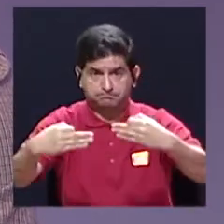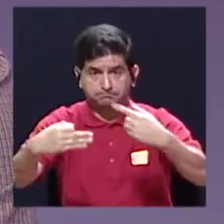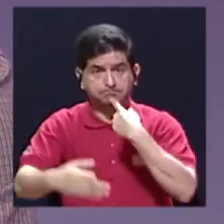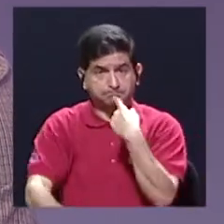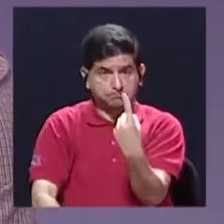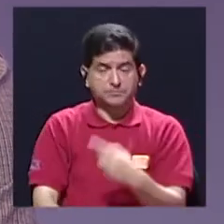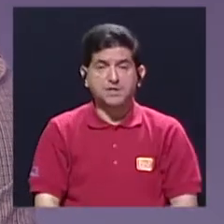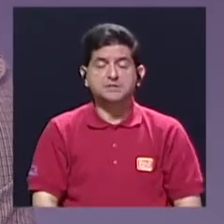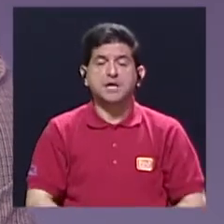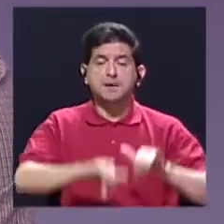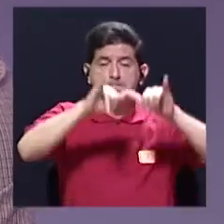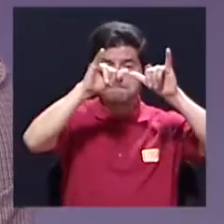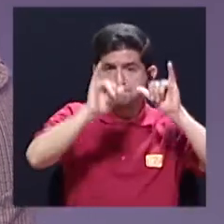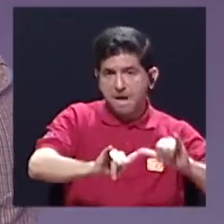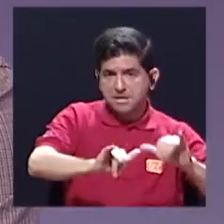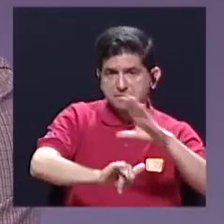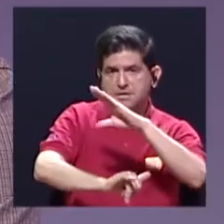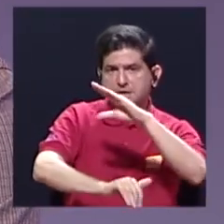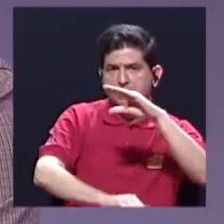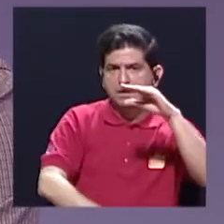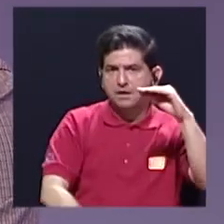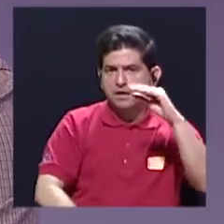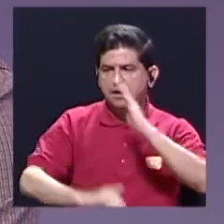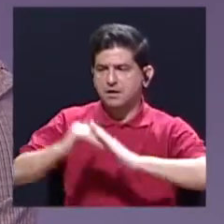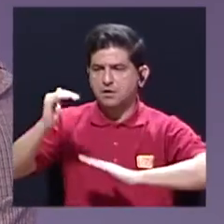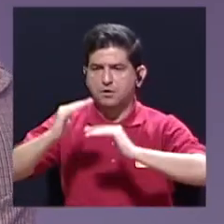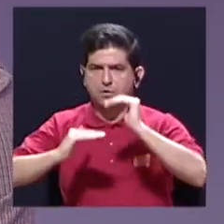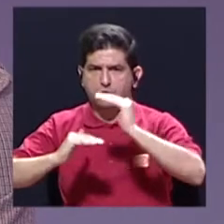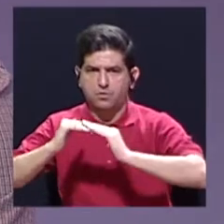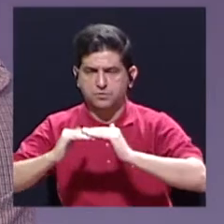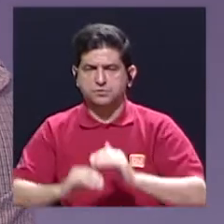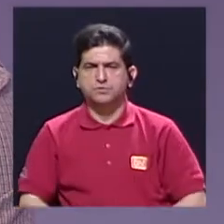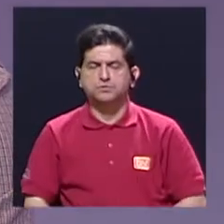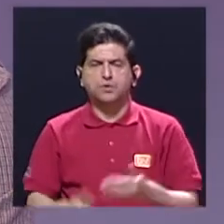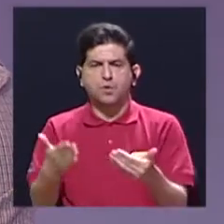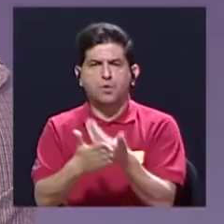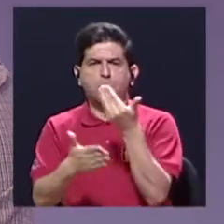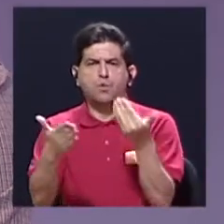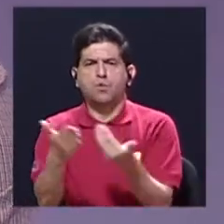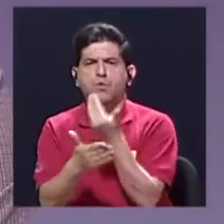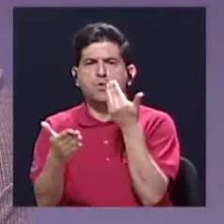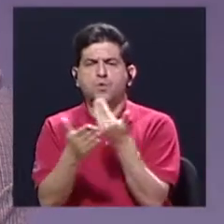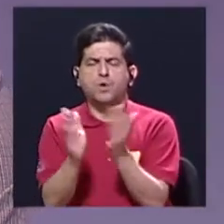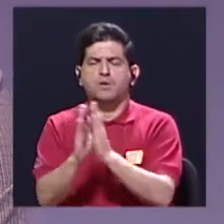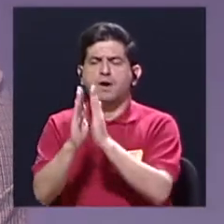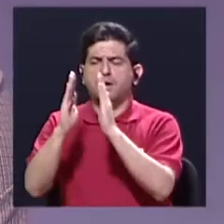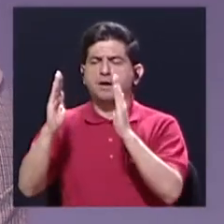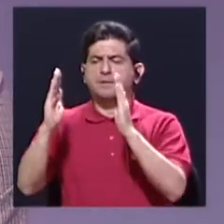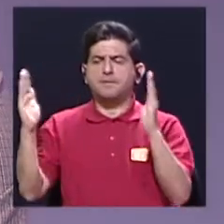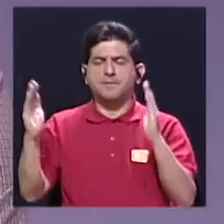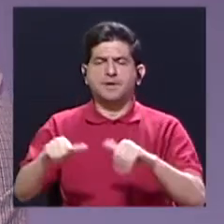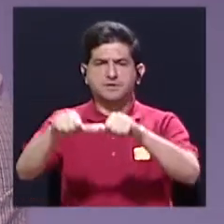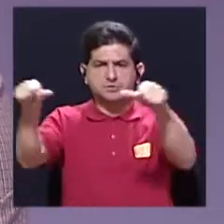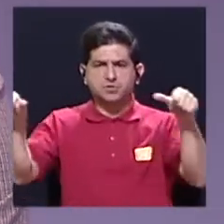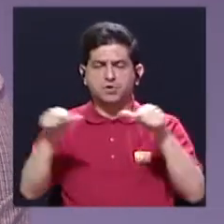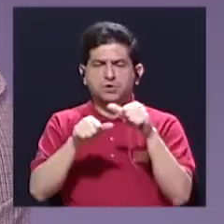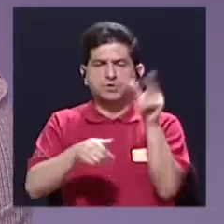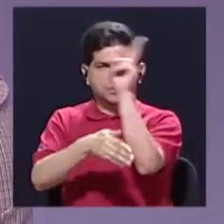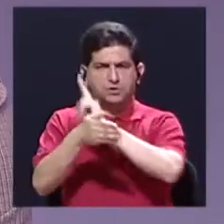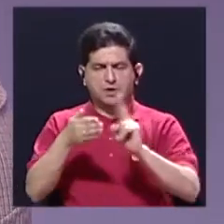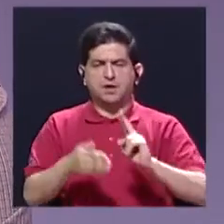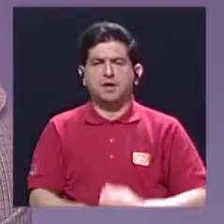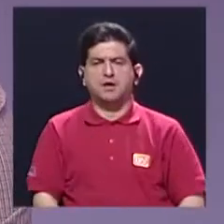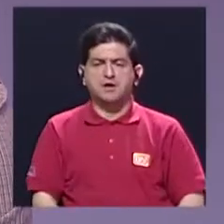dice que es para conservación y para construcción de nuevas ampliaciones de las instalaciones universitarias.